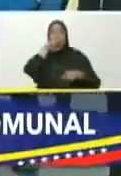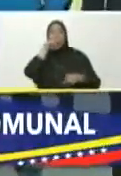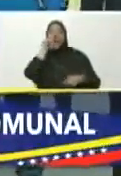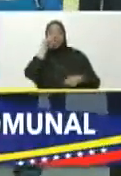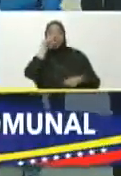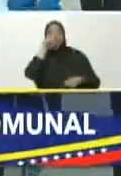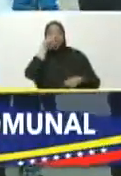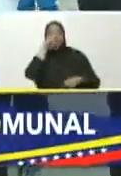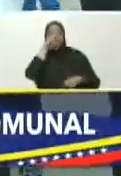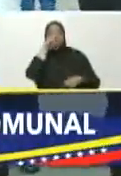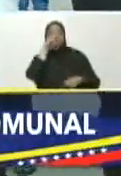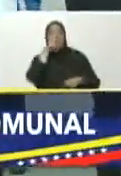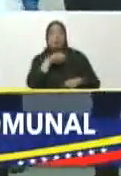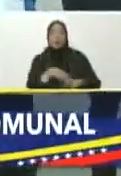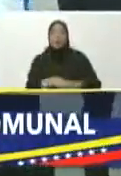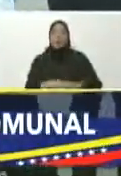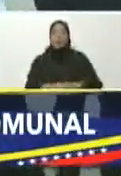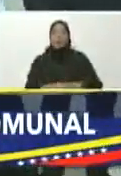Ajá.